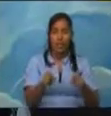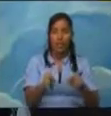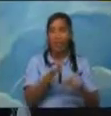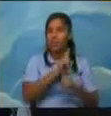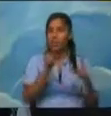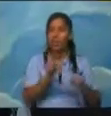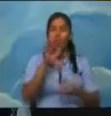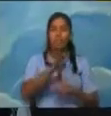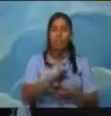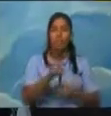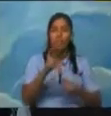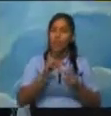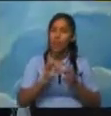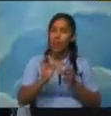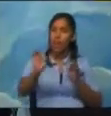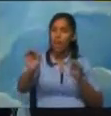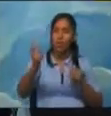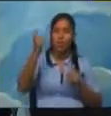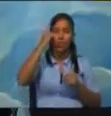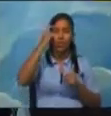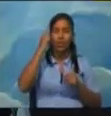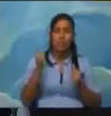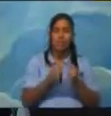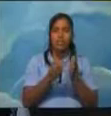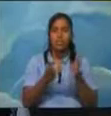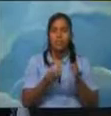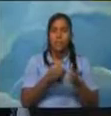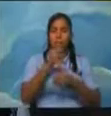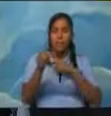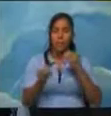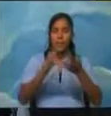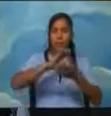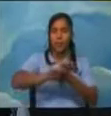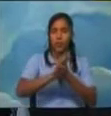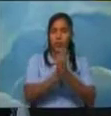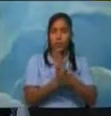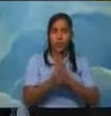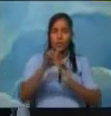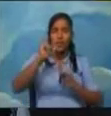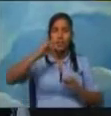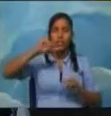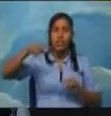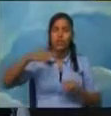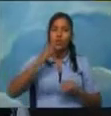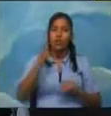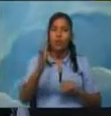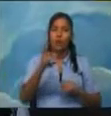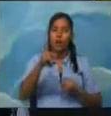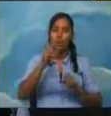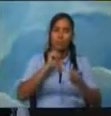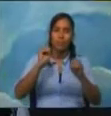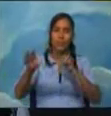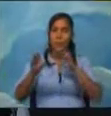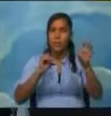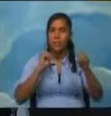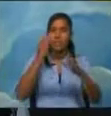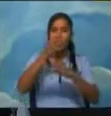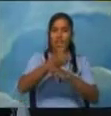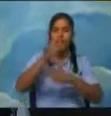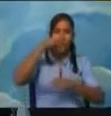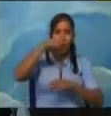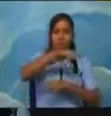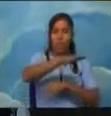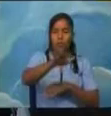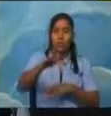ellas largos días sin que seáis destruidos. Y Jehová os esparcirá entre los pueblos,